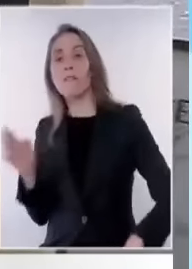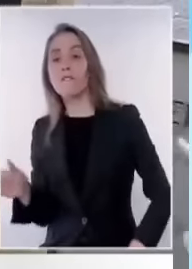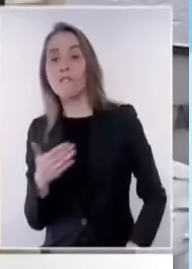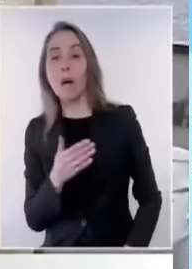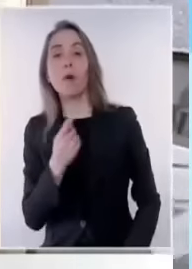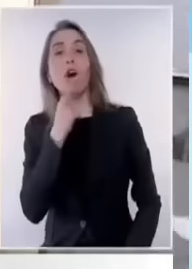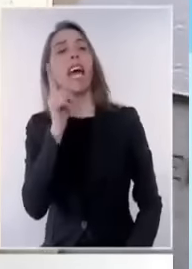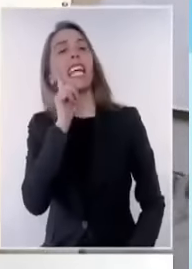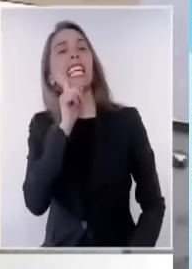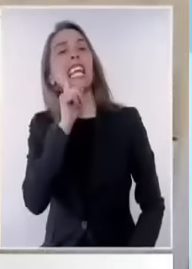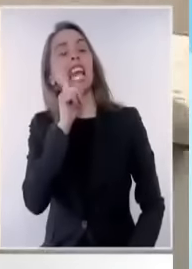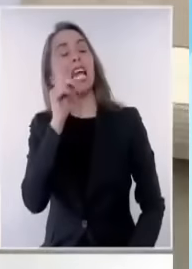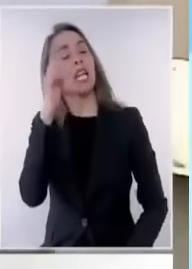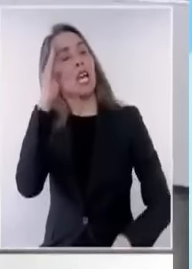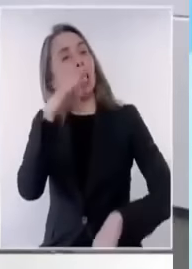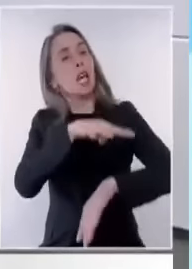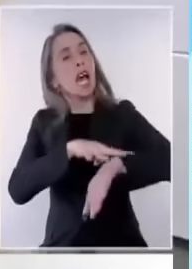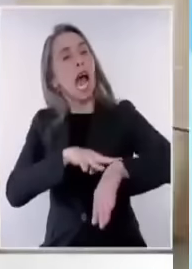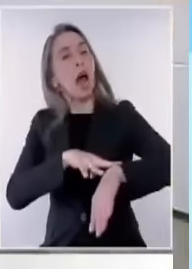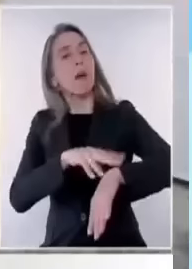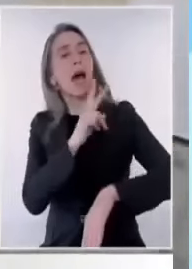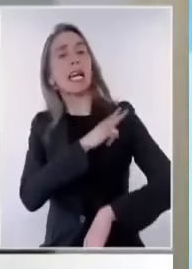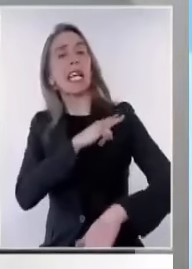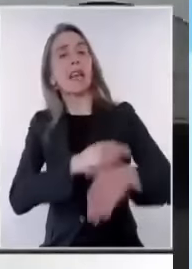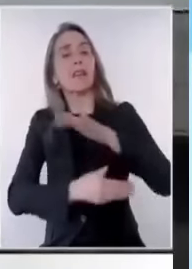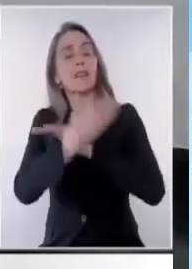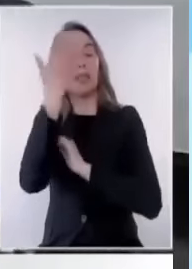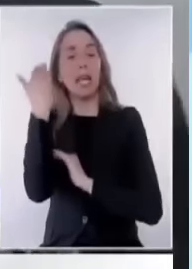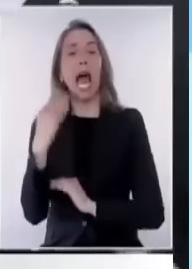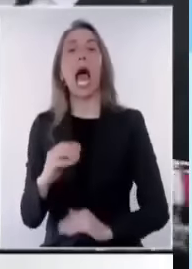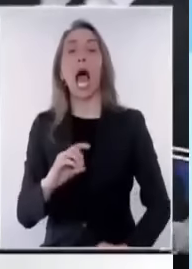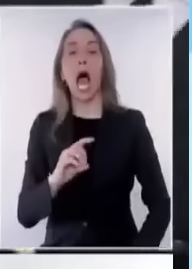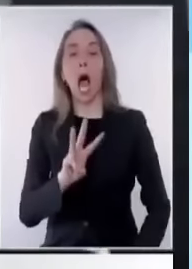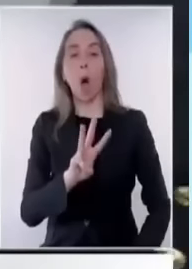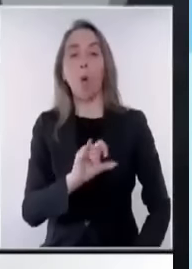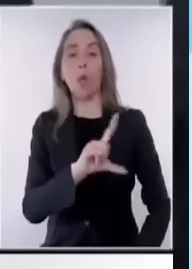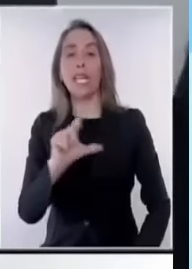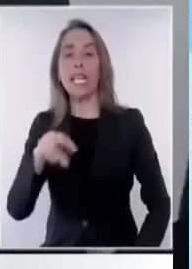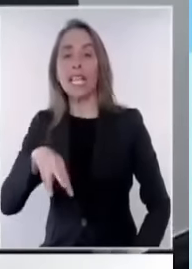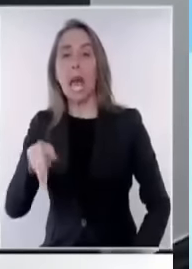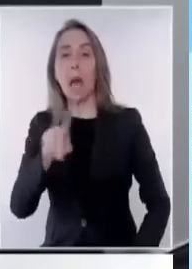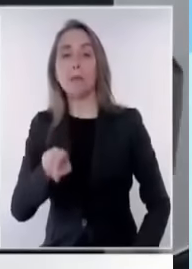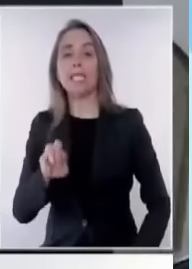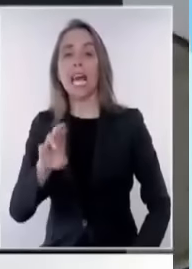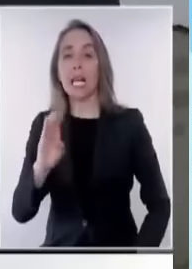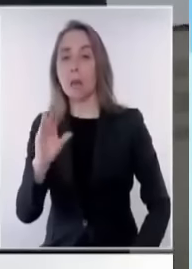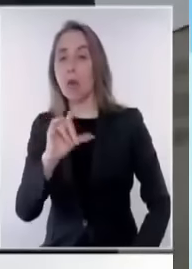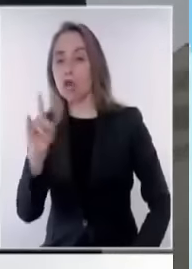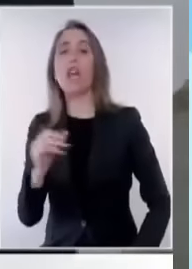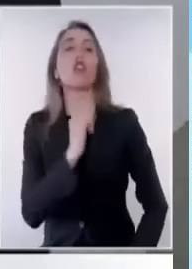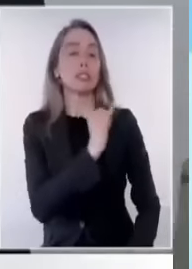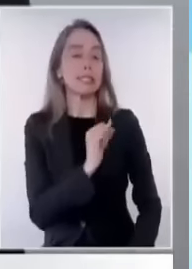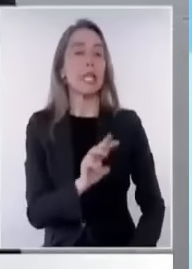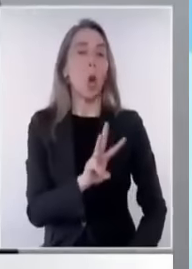¿Quién era el comandante en jefe de la Armada? En... Ah, Williams.